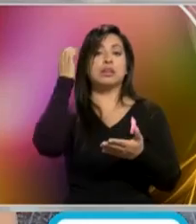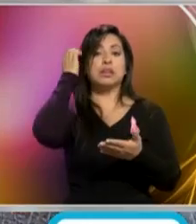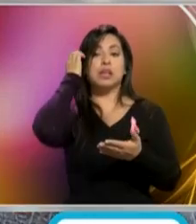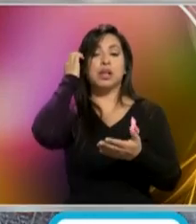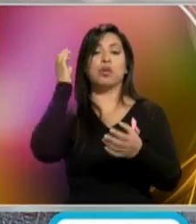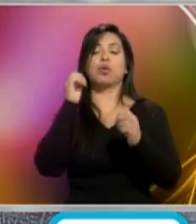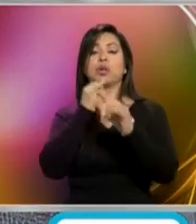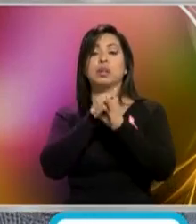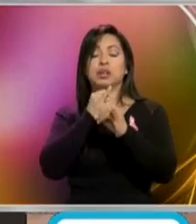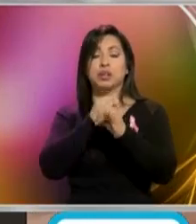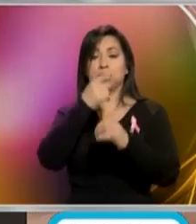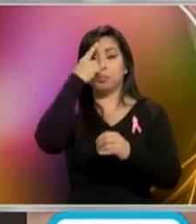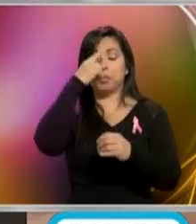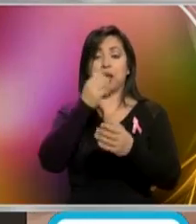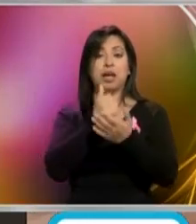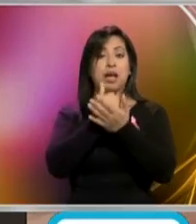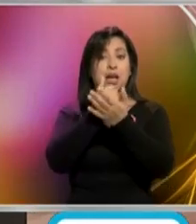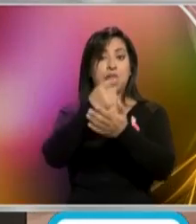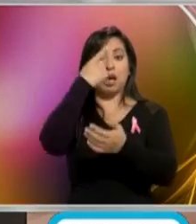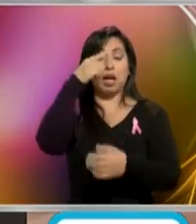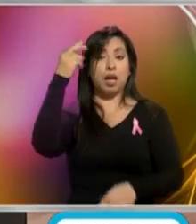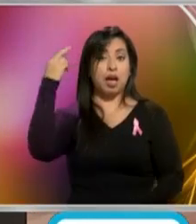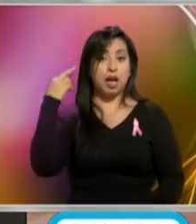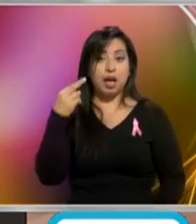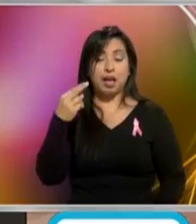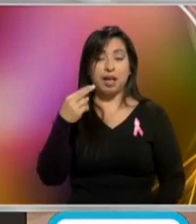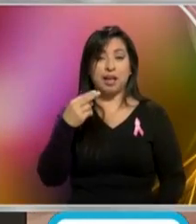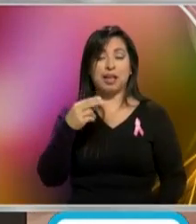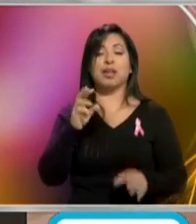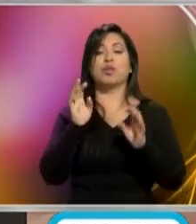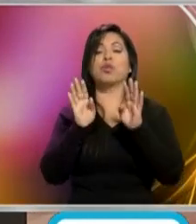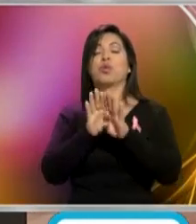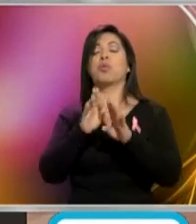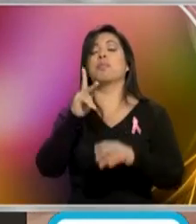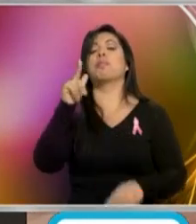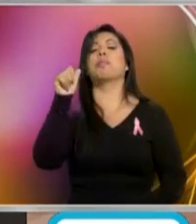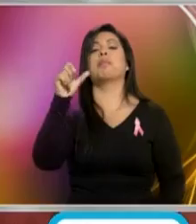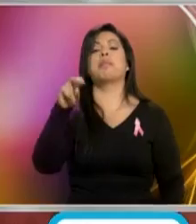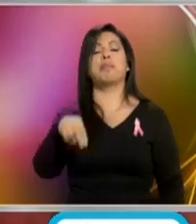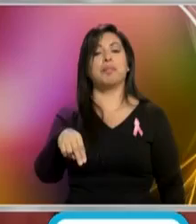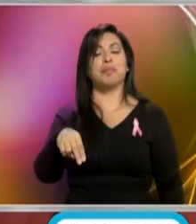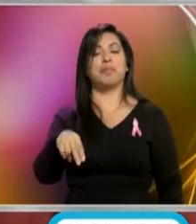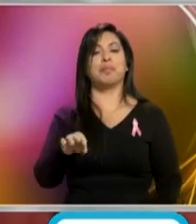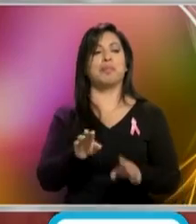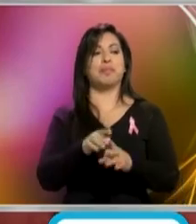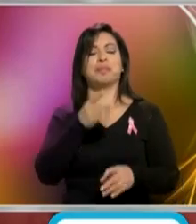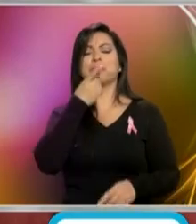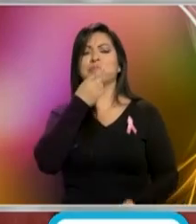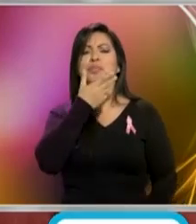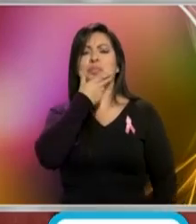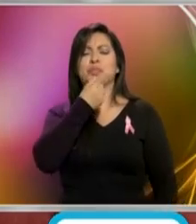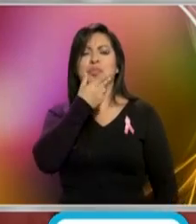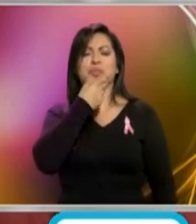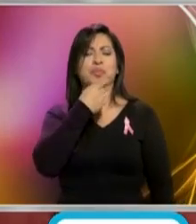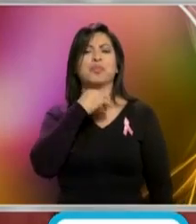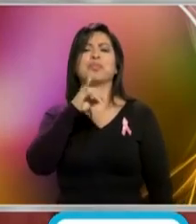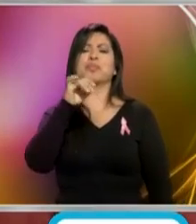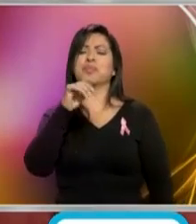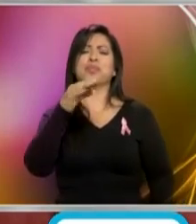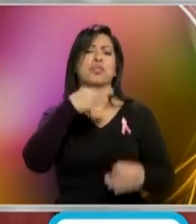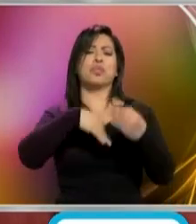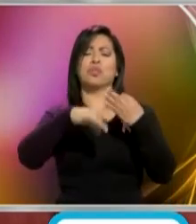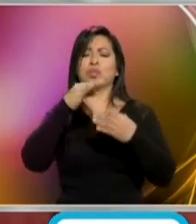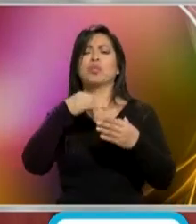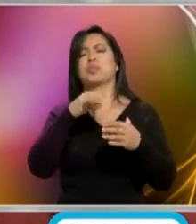nos podían facilitar, ¿no?, el momento desde planear un viaje. A ver, ¿qué podemos Y es que es muy buena observación porque a la mayoría nos gusta